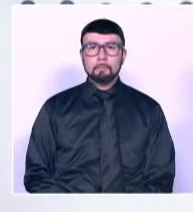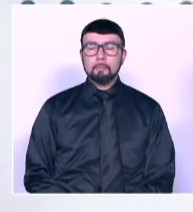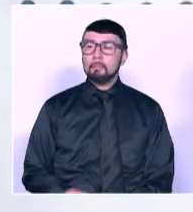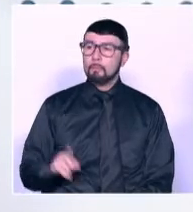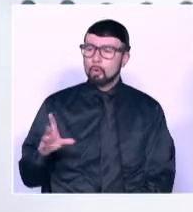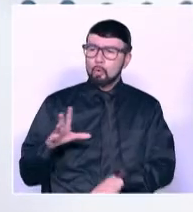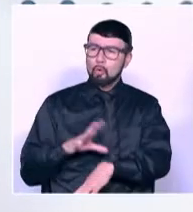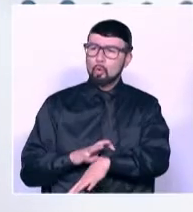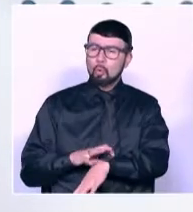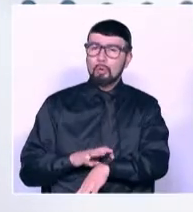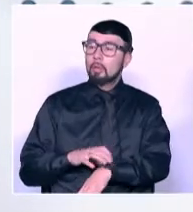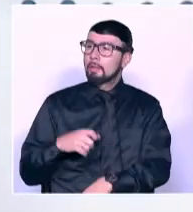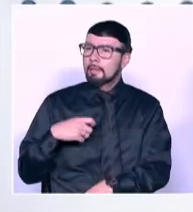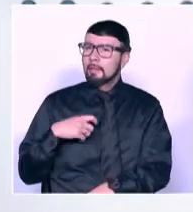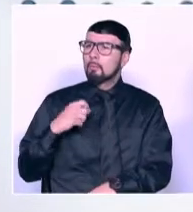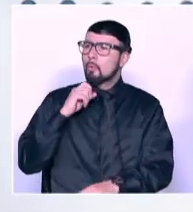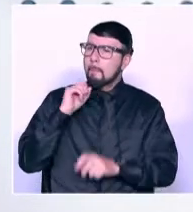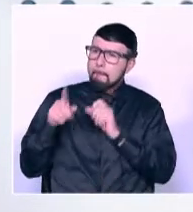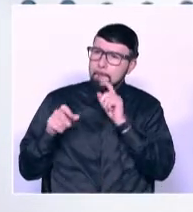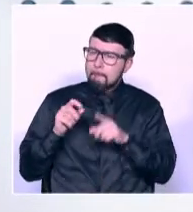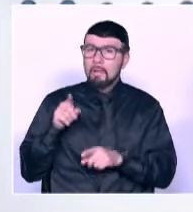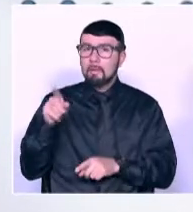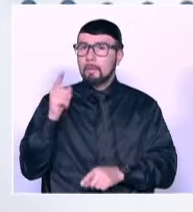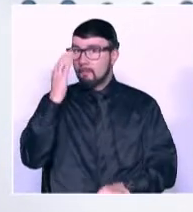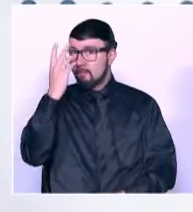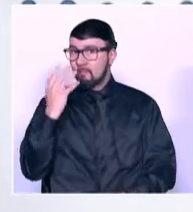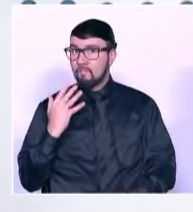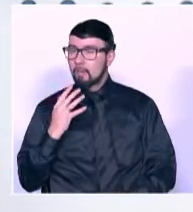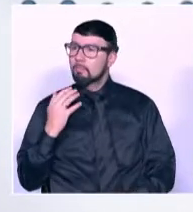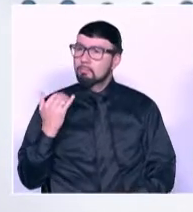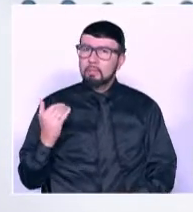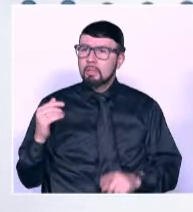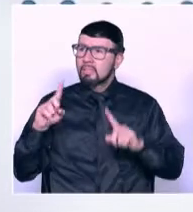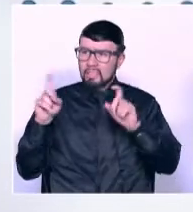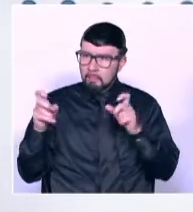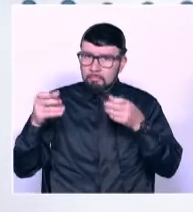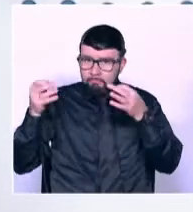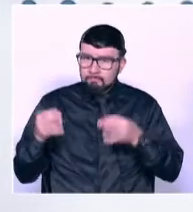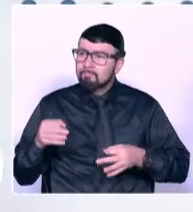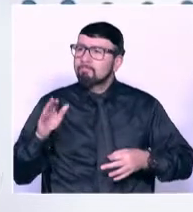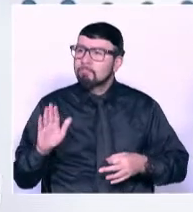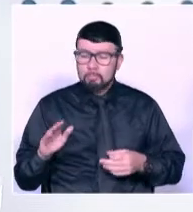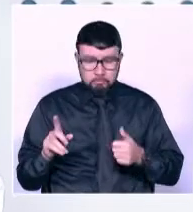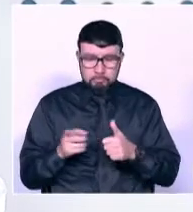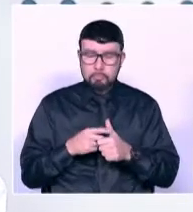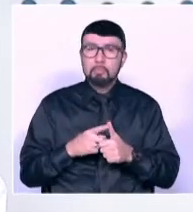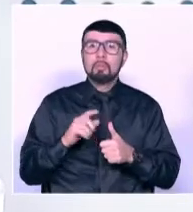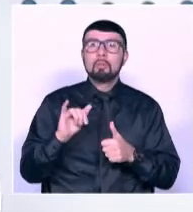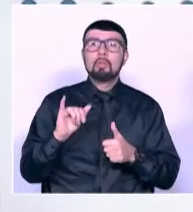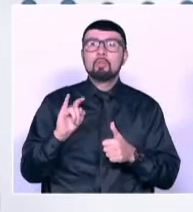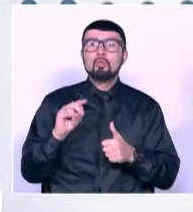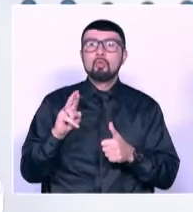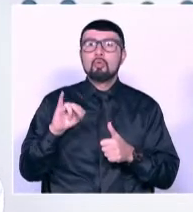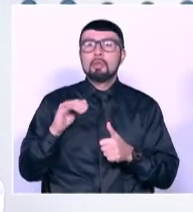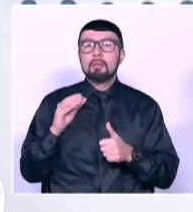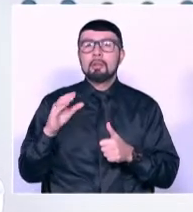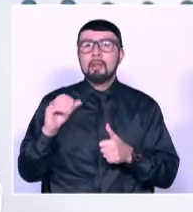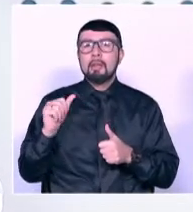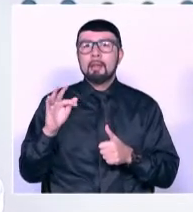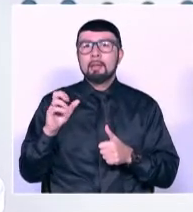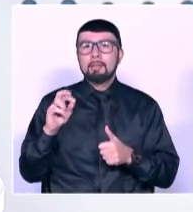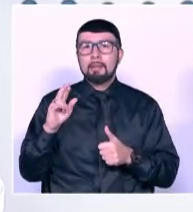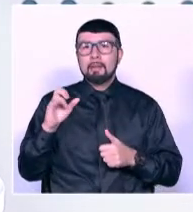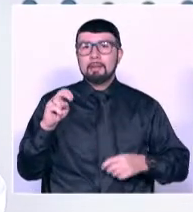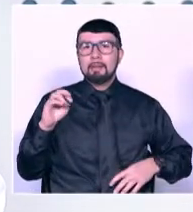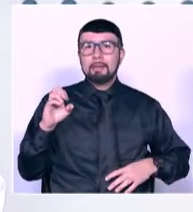Doctora, tenemos varias preguntas desde Facebook Live relacionadas con el tema. La primera de ellas es de Yuri Caterine Rodríguez. Ella dice: buenas noches,